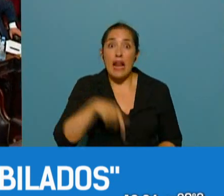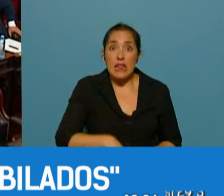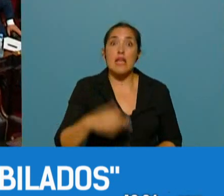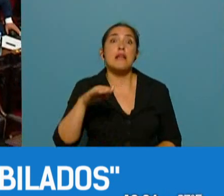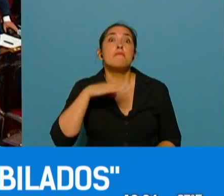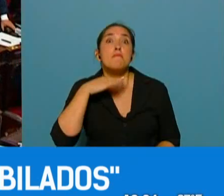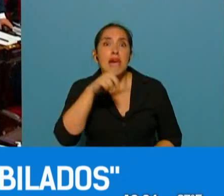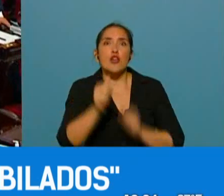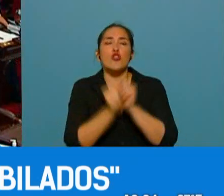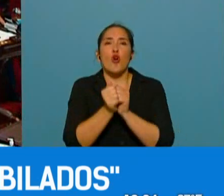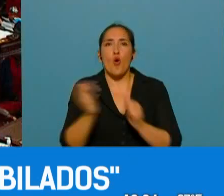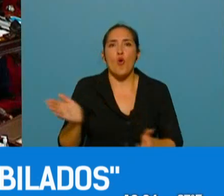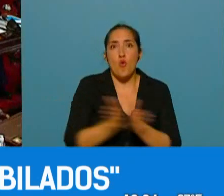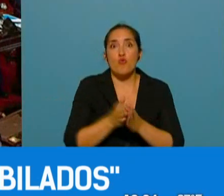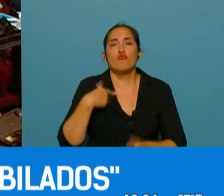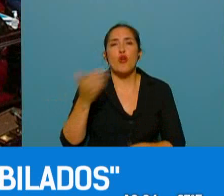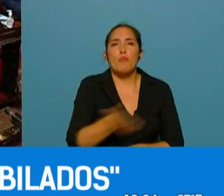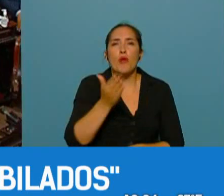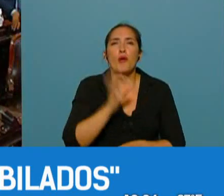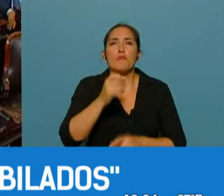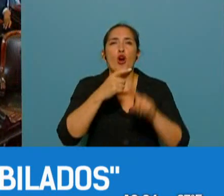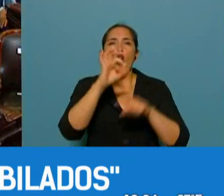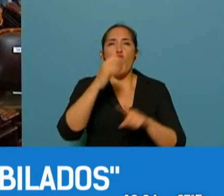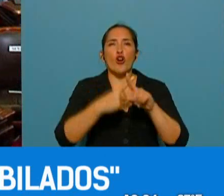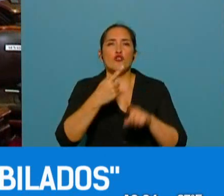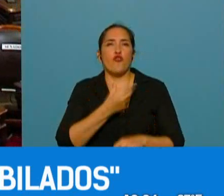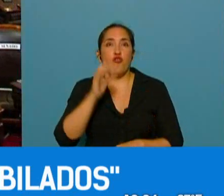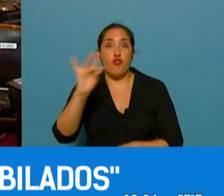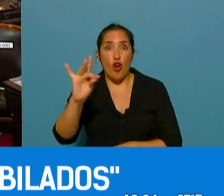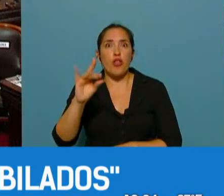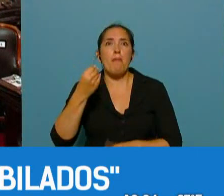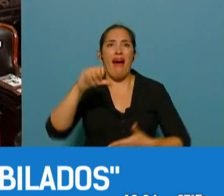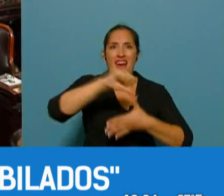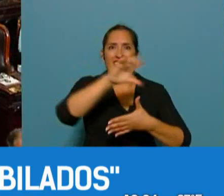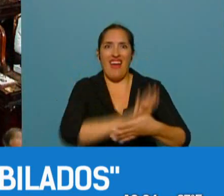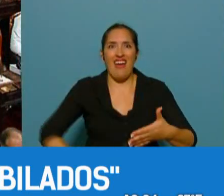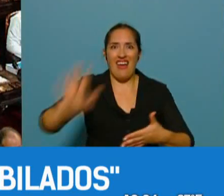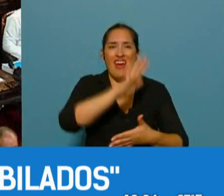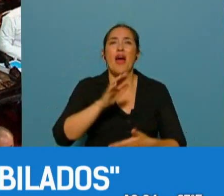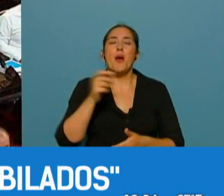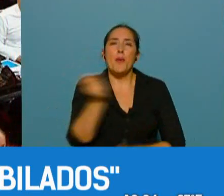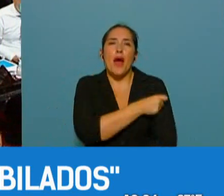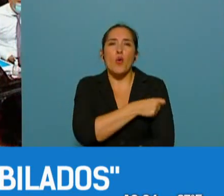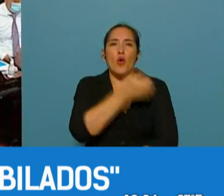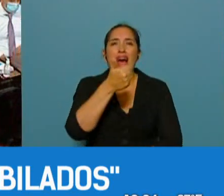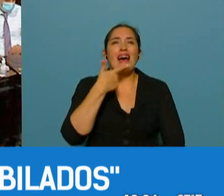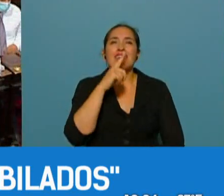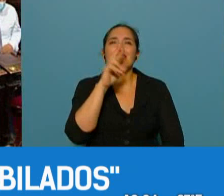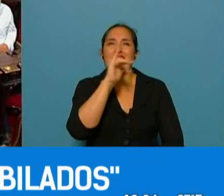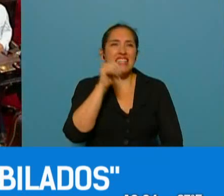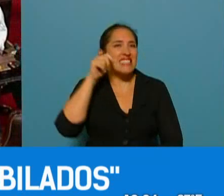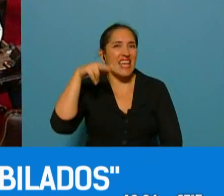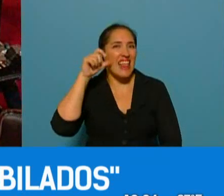México producimos juntos la vacuna de Oxford AstraZeneca para todo el continente latinoamericano. Participamos